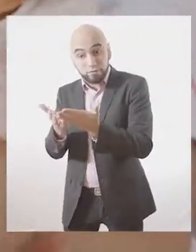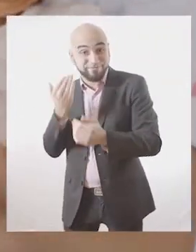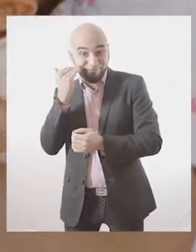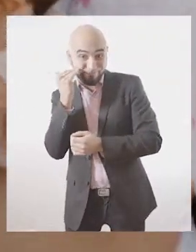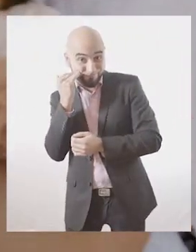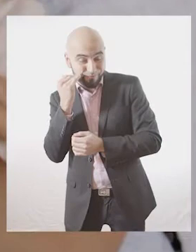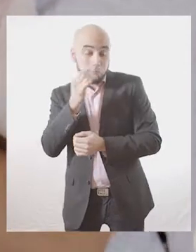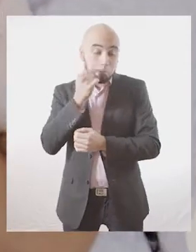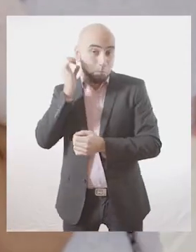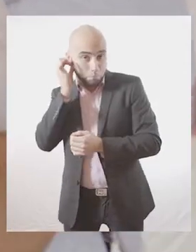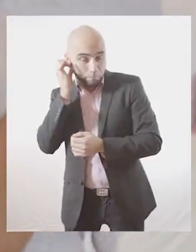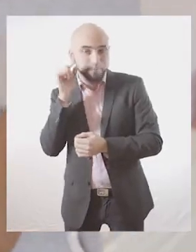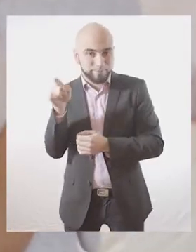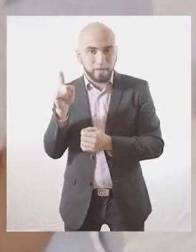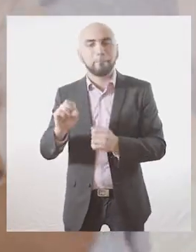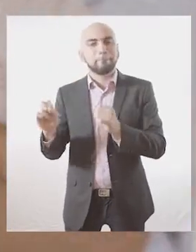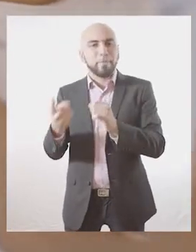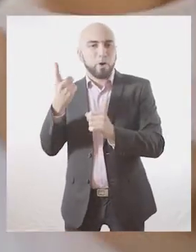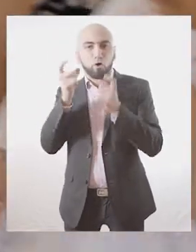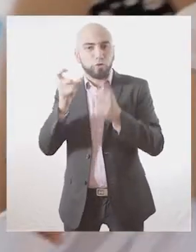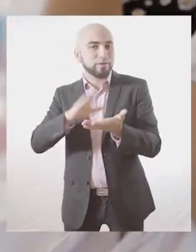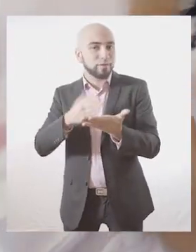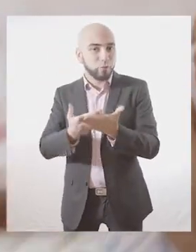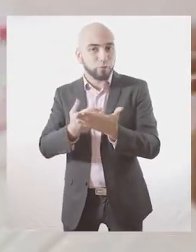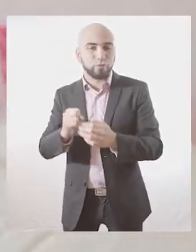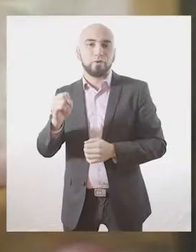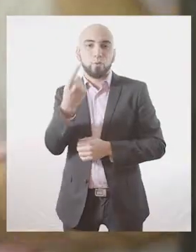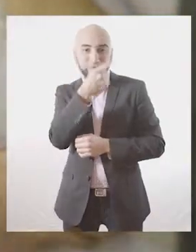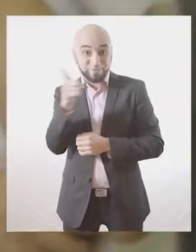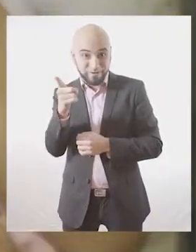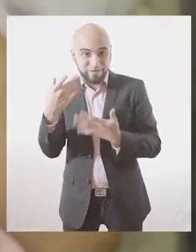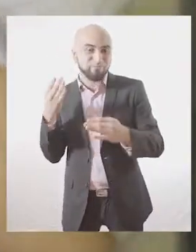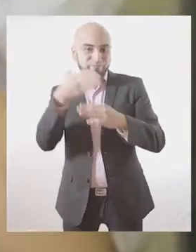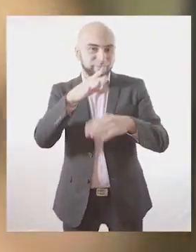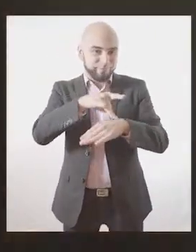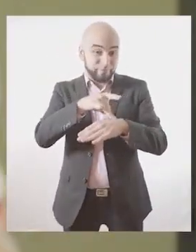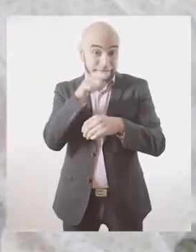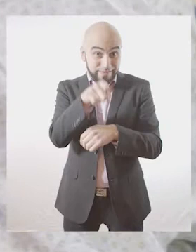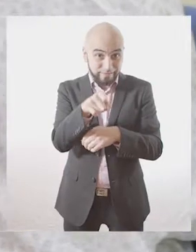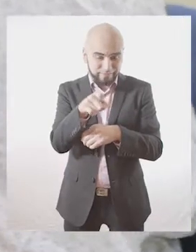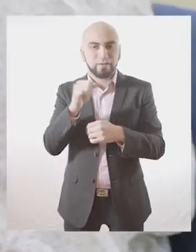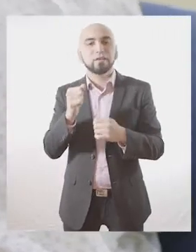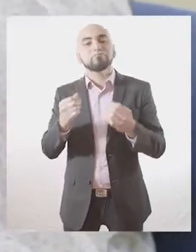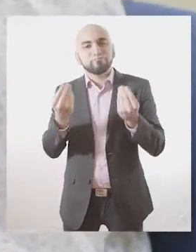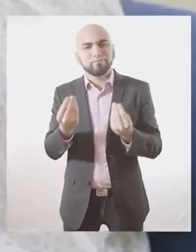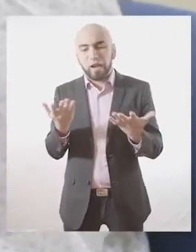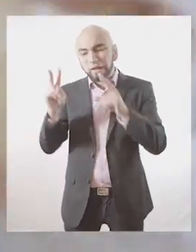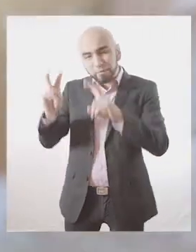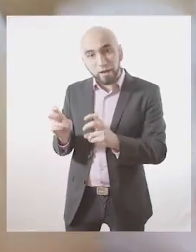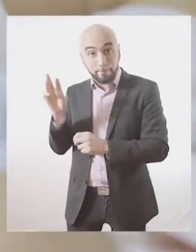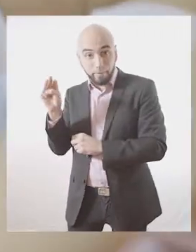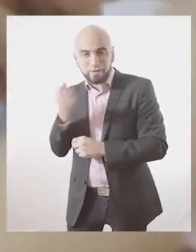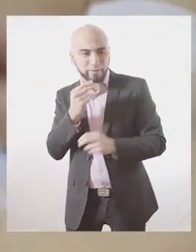niña que deberás llevar al primer control de salud al 7º día de vida. Este control de salud sirve para examinar a la